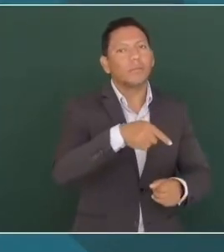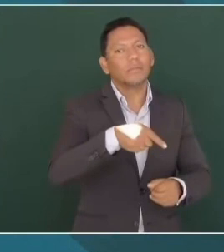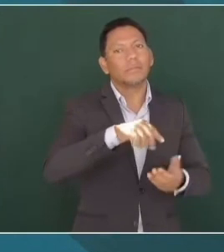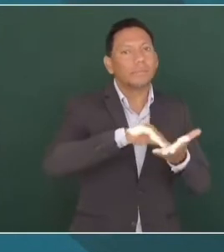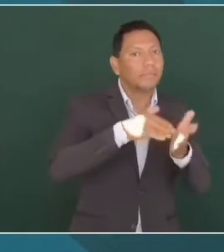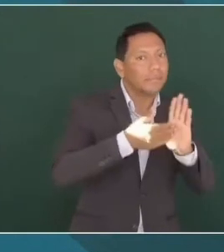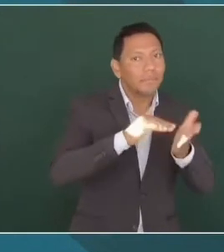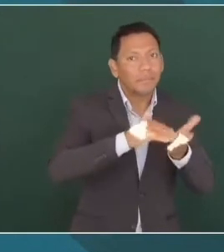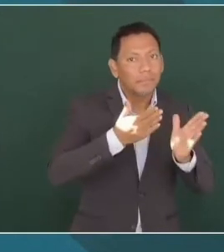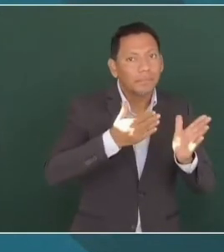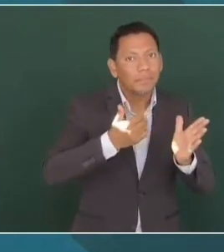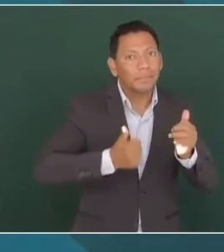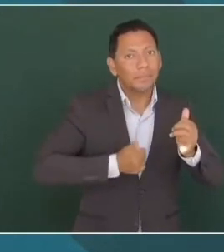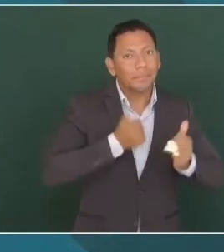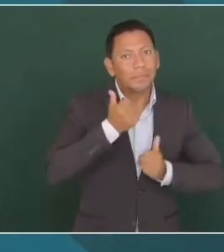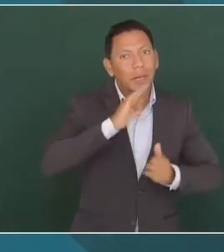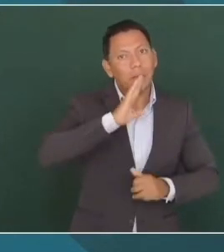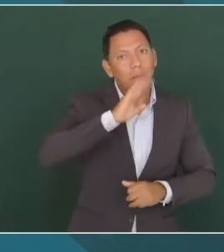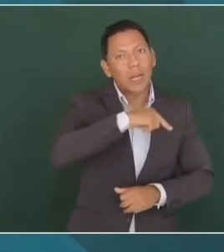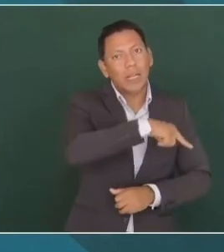a